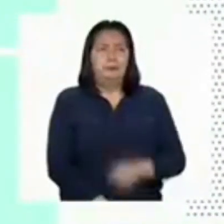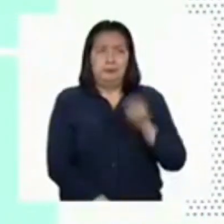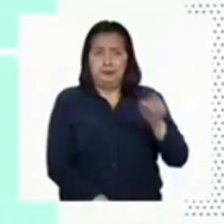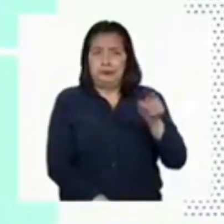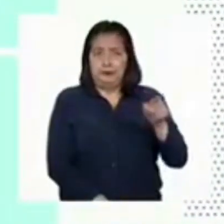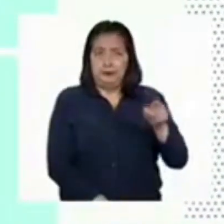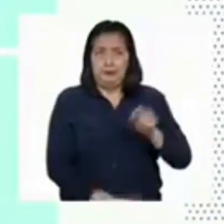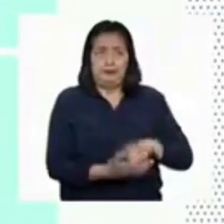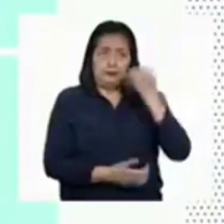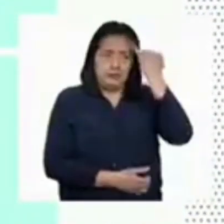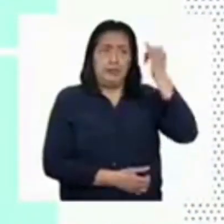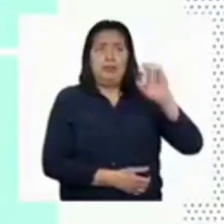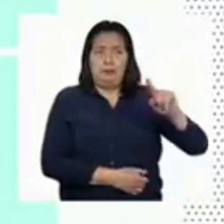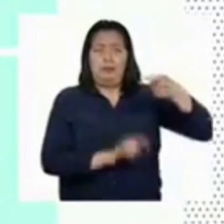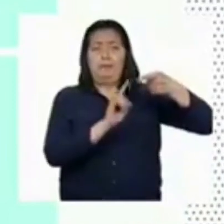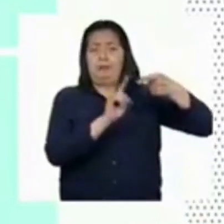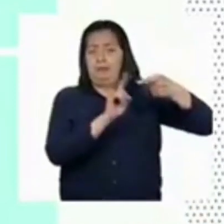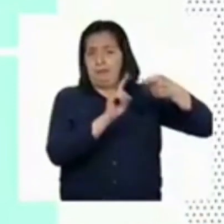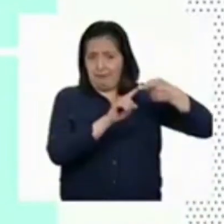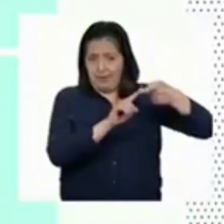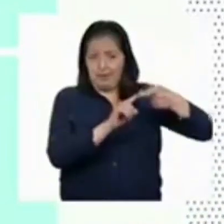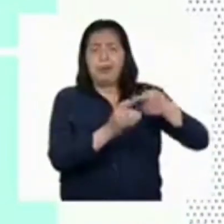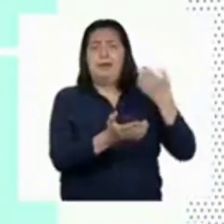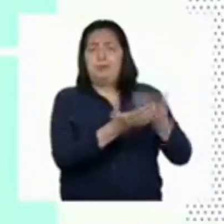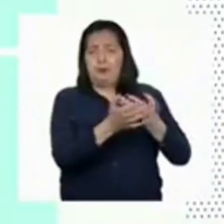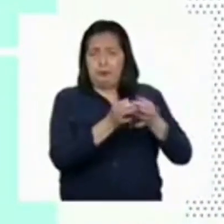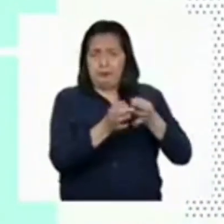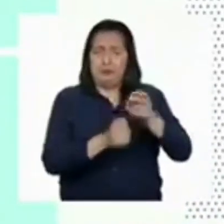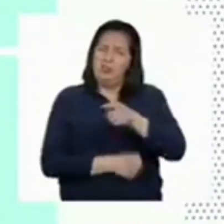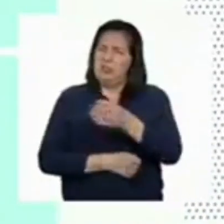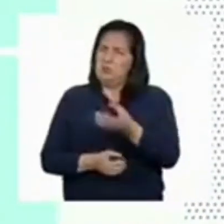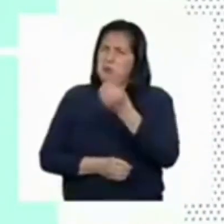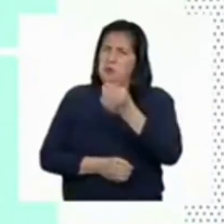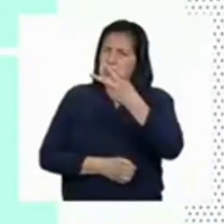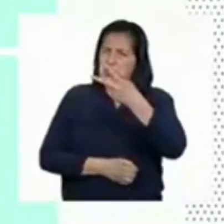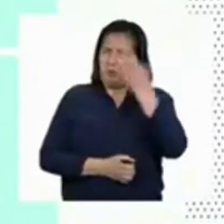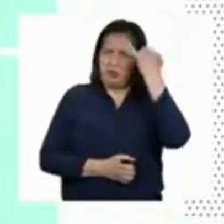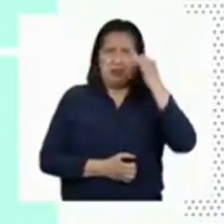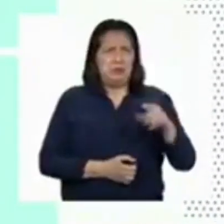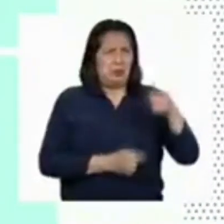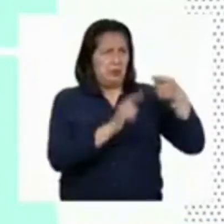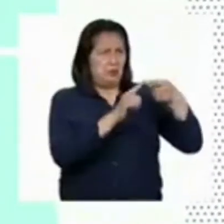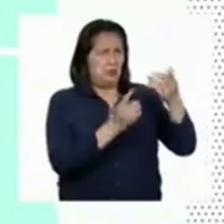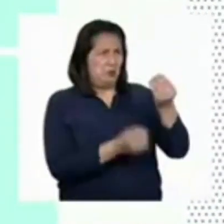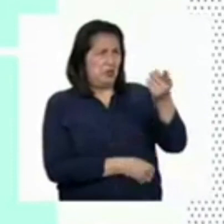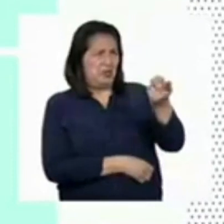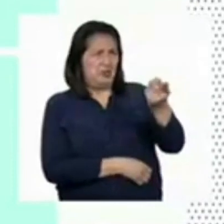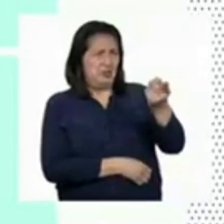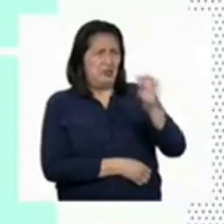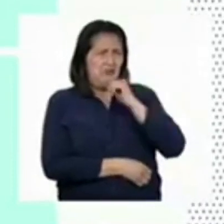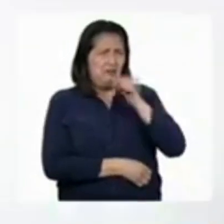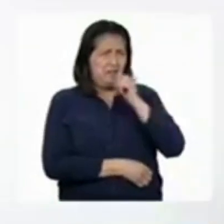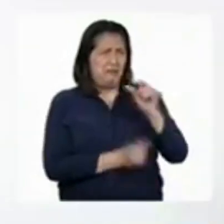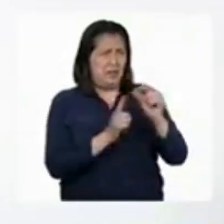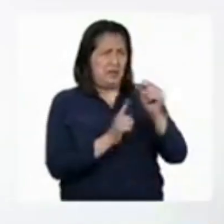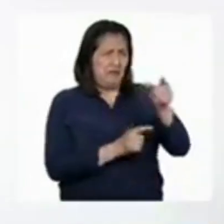Esas ideas nos servirán para el primer argumento. Profesor, ¿y por qué hemos escrito las dos ideas para el argumento 1 así? ¿No nos faltan